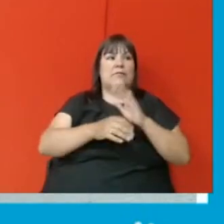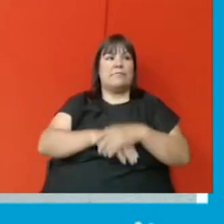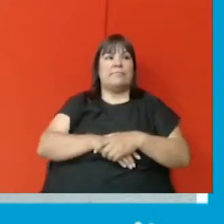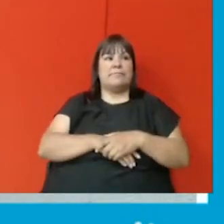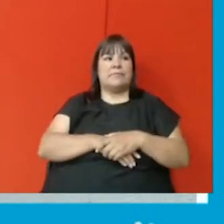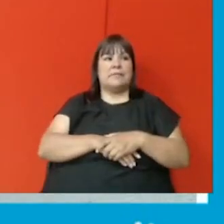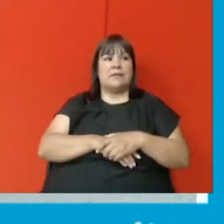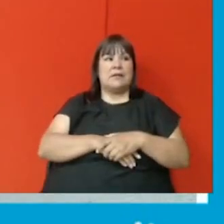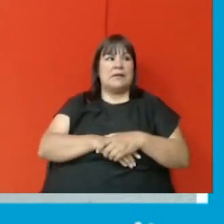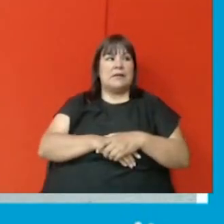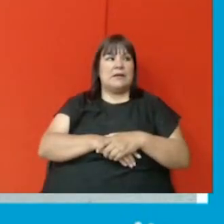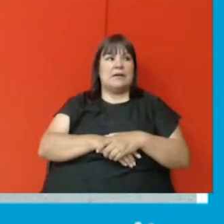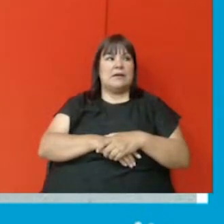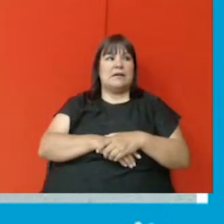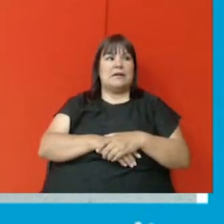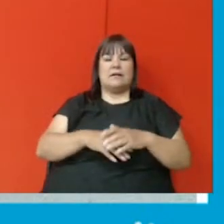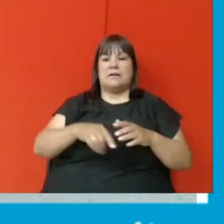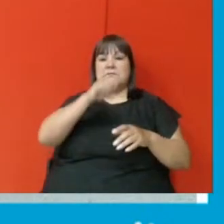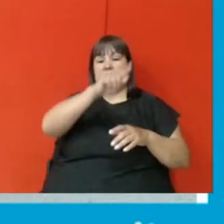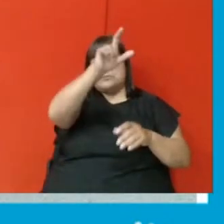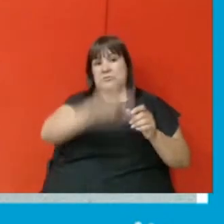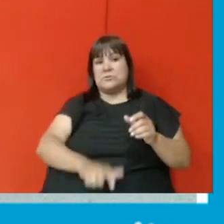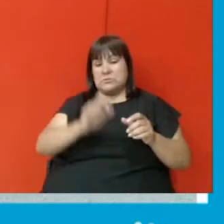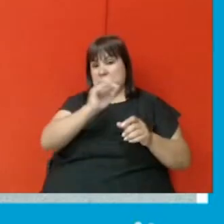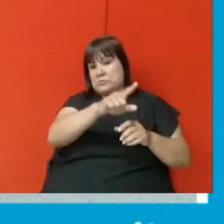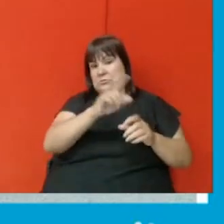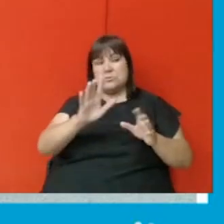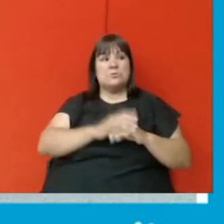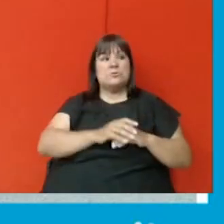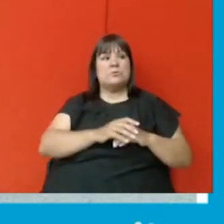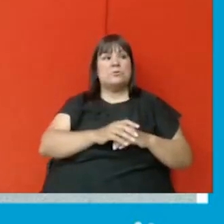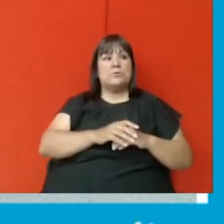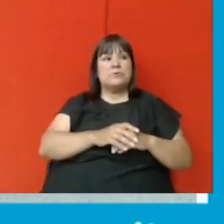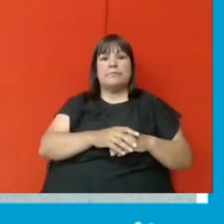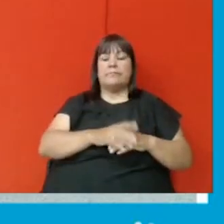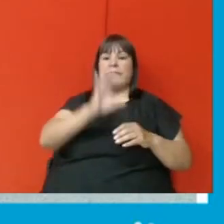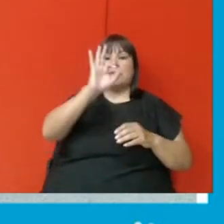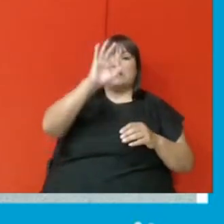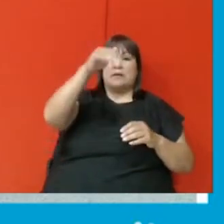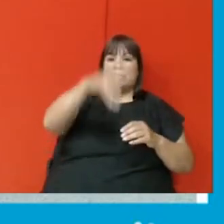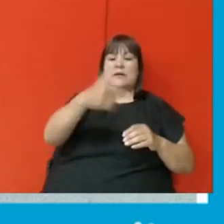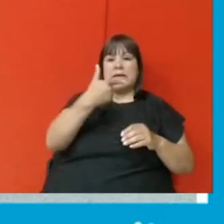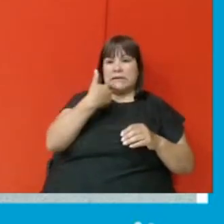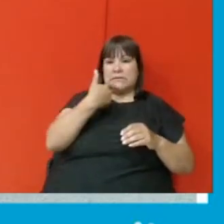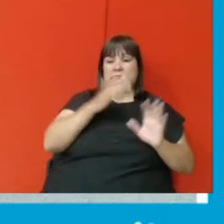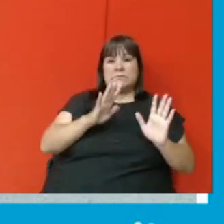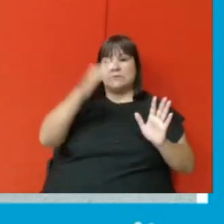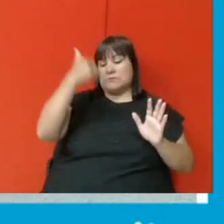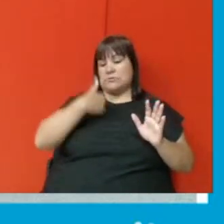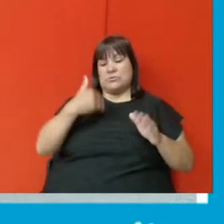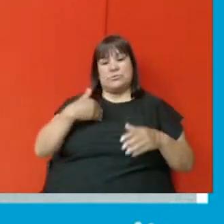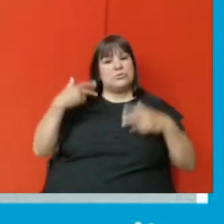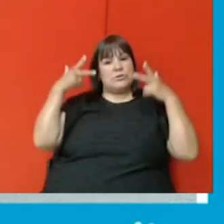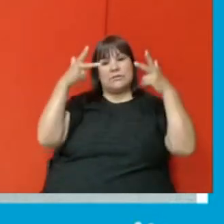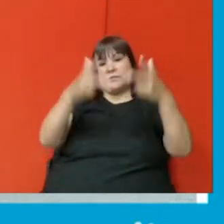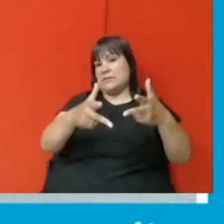minuto? Esto es mío. Esto es absolutamente mío, no es de la OMS. Y yo les digo que, dada